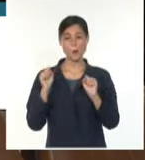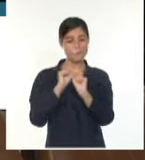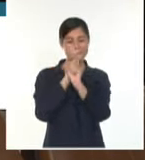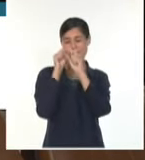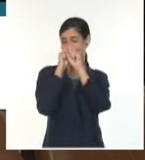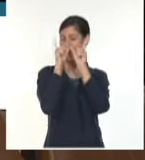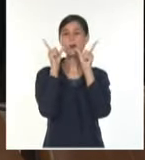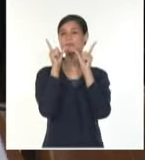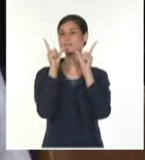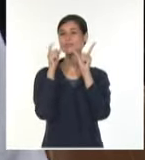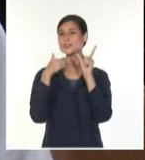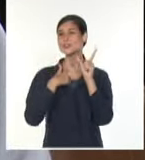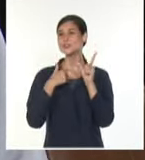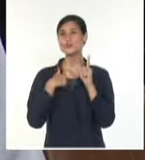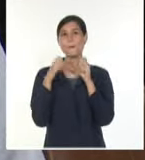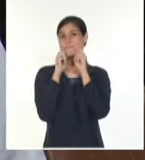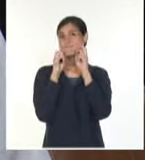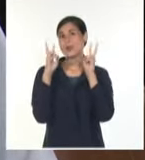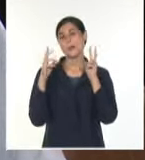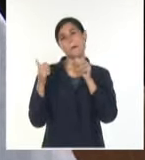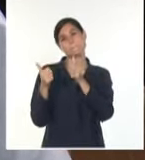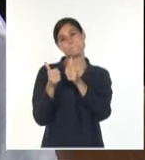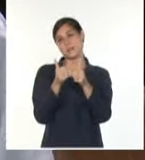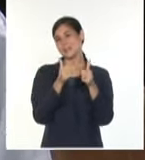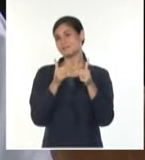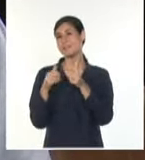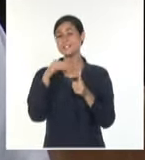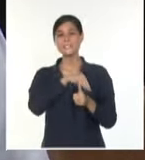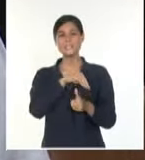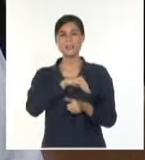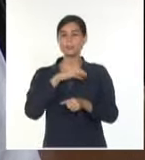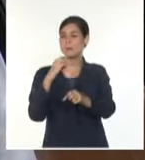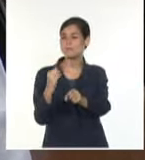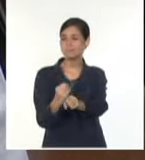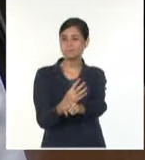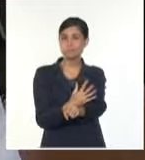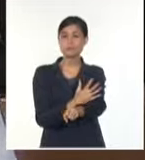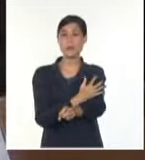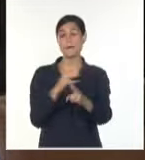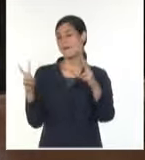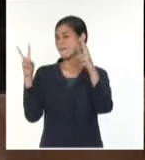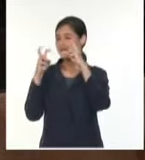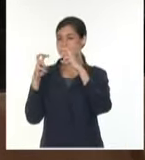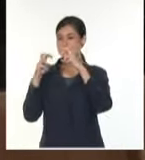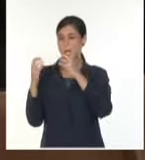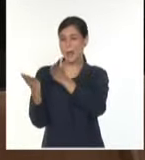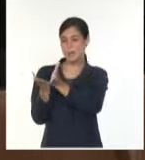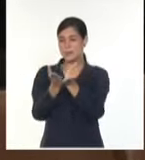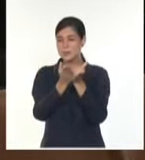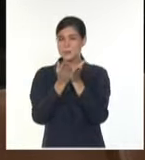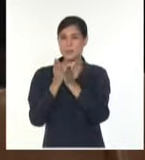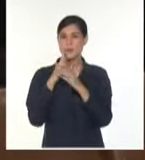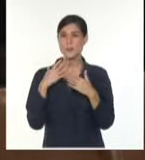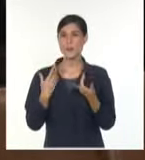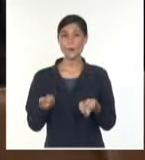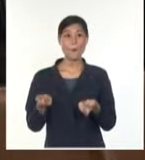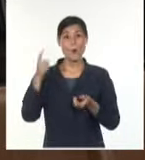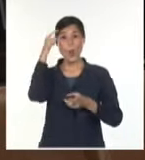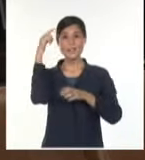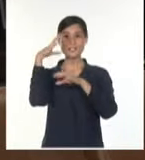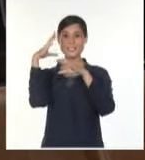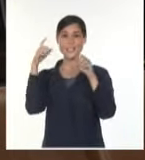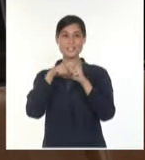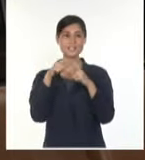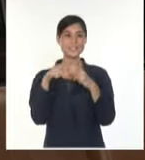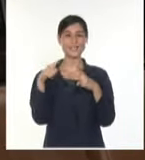una esperanza. Yo creo que para cualquier investigador que se dedique a trabajar en a desentrañar misterios de la ciencia biomédica en la